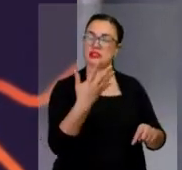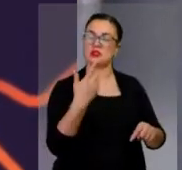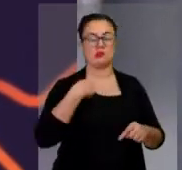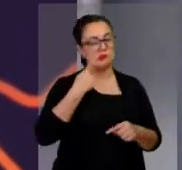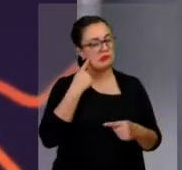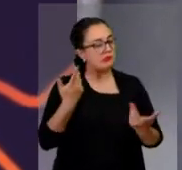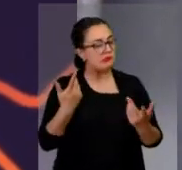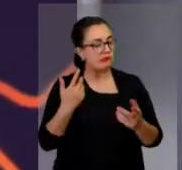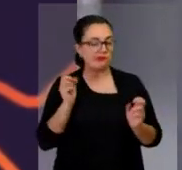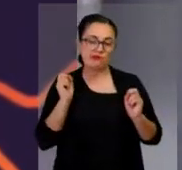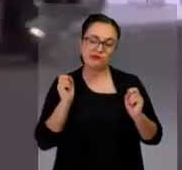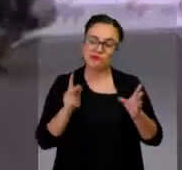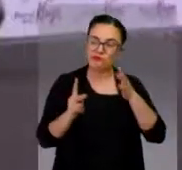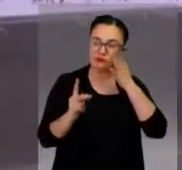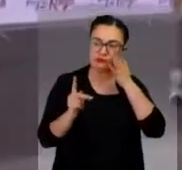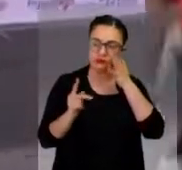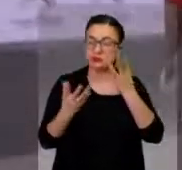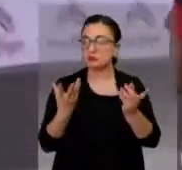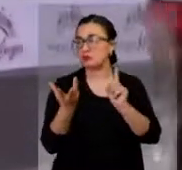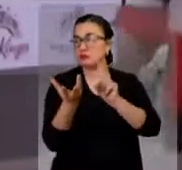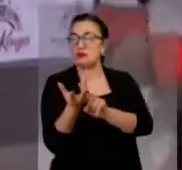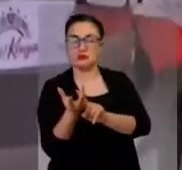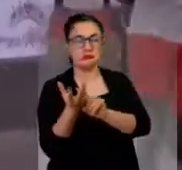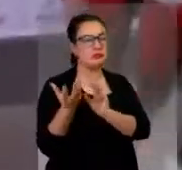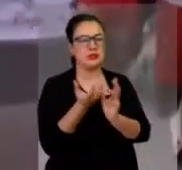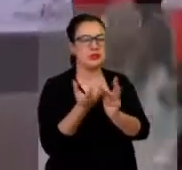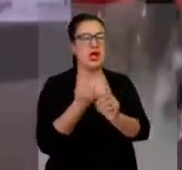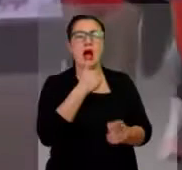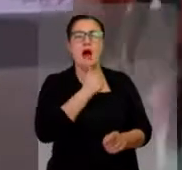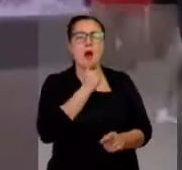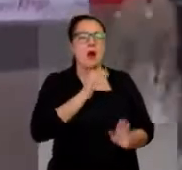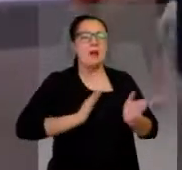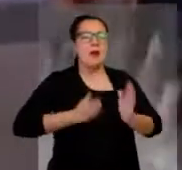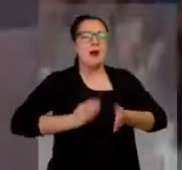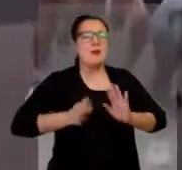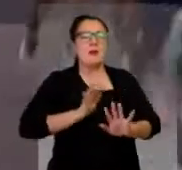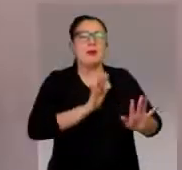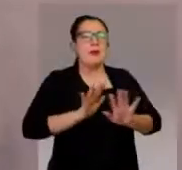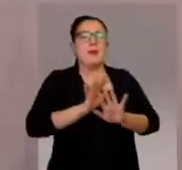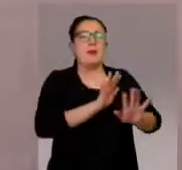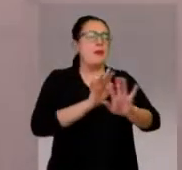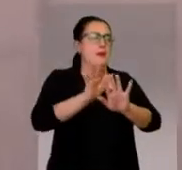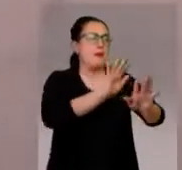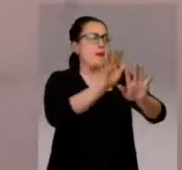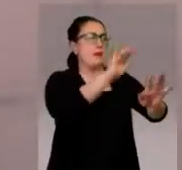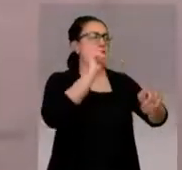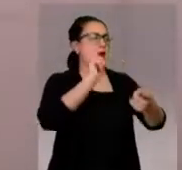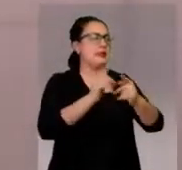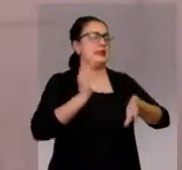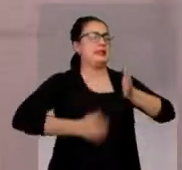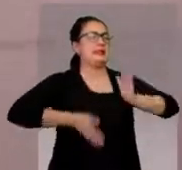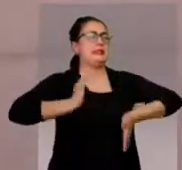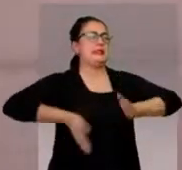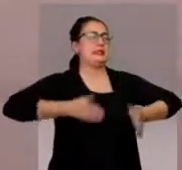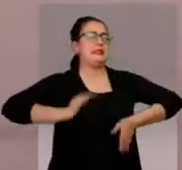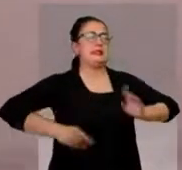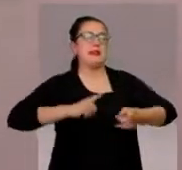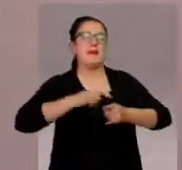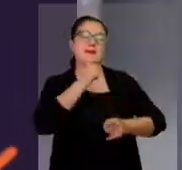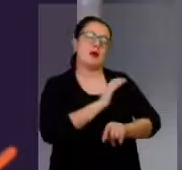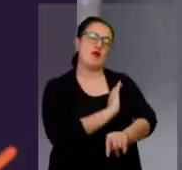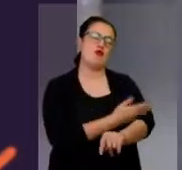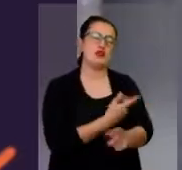opción que ir donde ellos iban. La meta era aguantar el paso del lote que escogió desde el inicio de la carrera y administrar sus fuerzas.